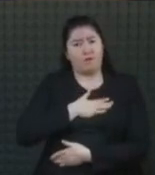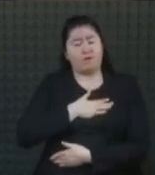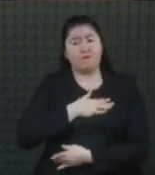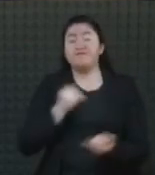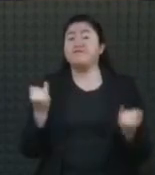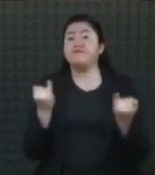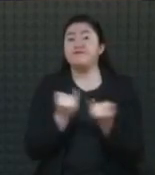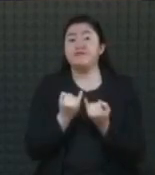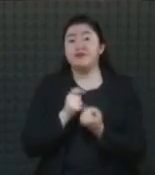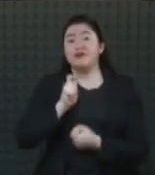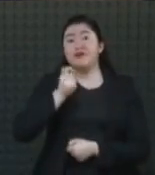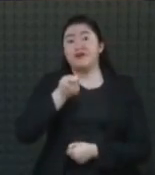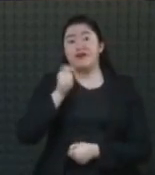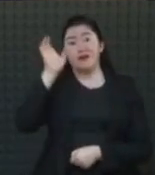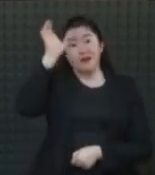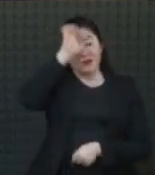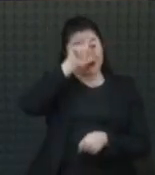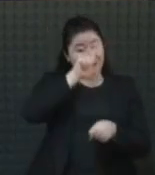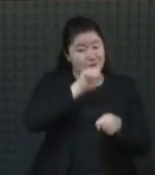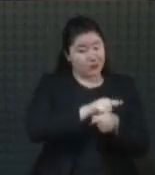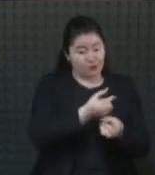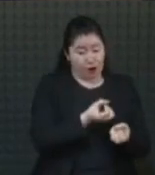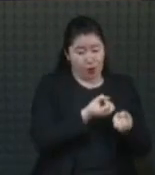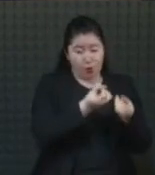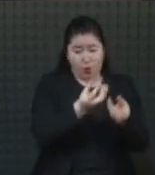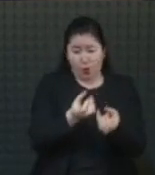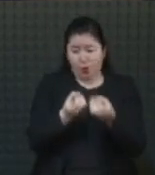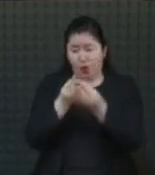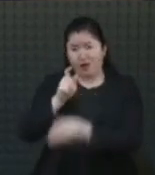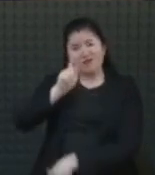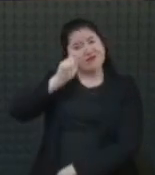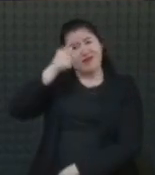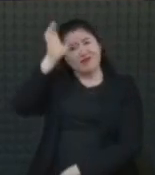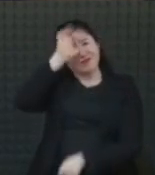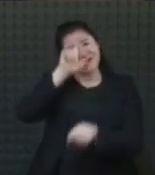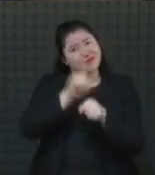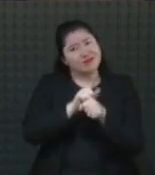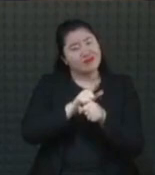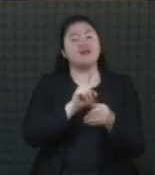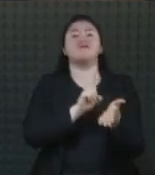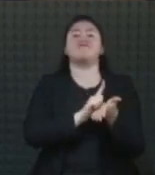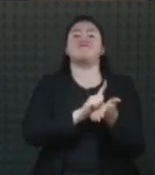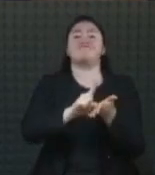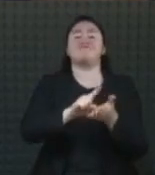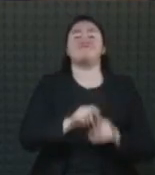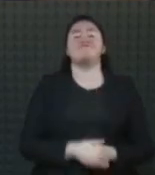de proveer cultura como un derecho. Y en este